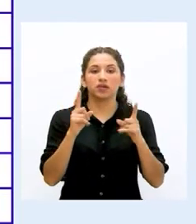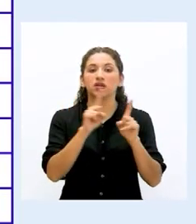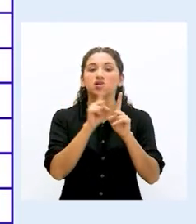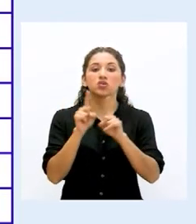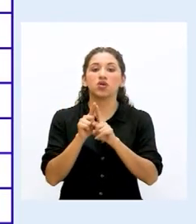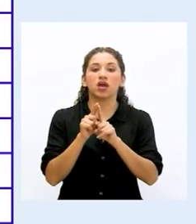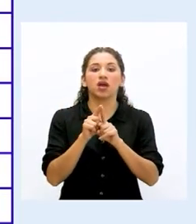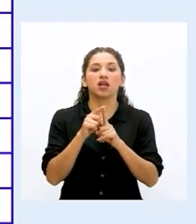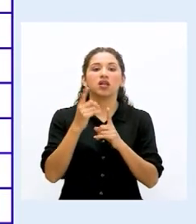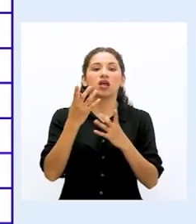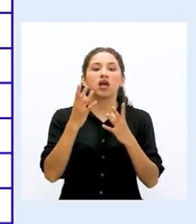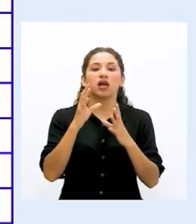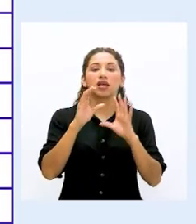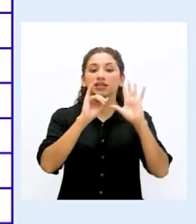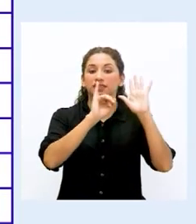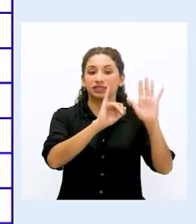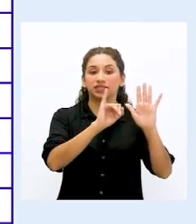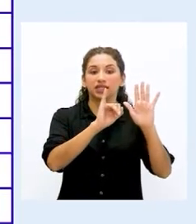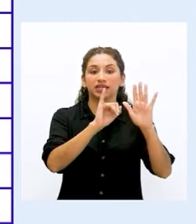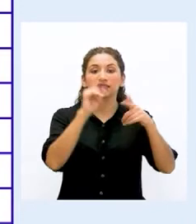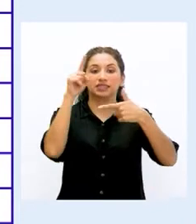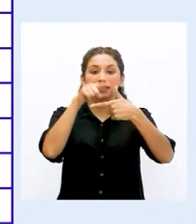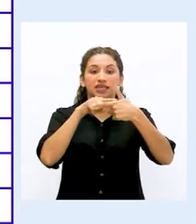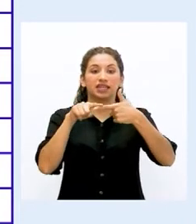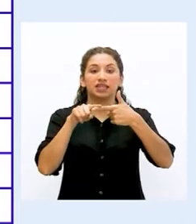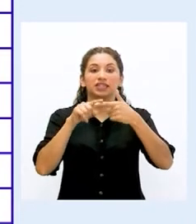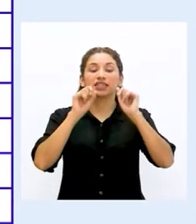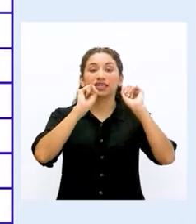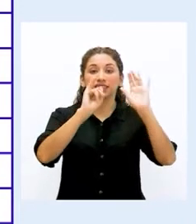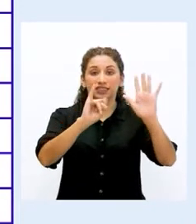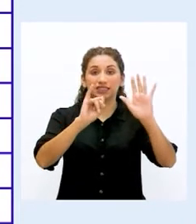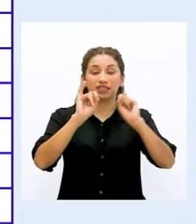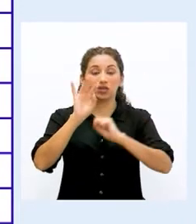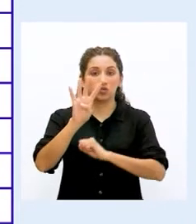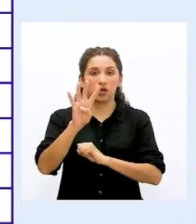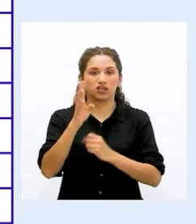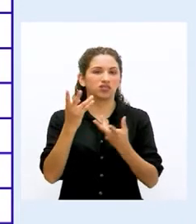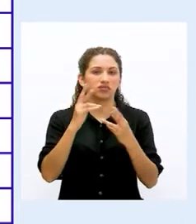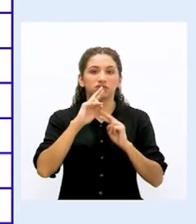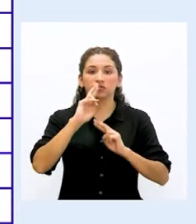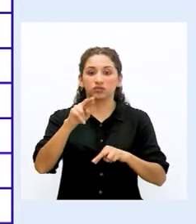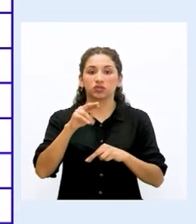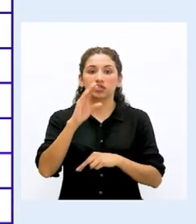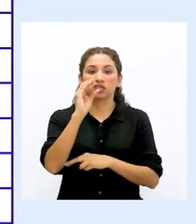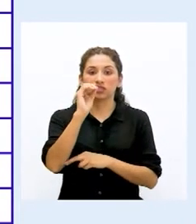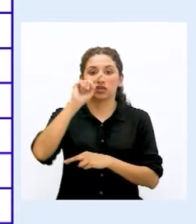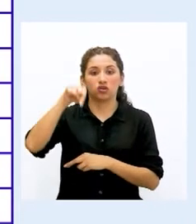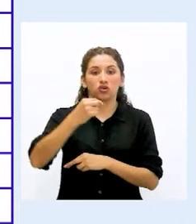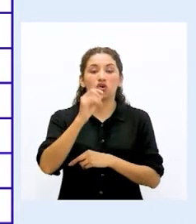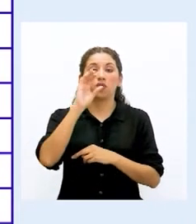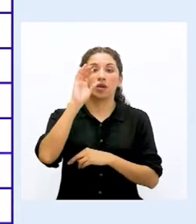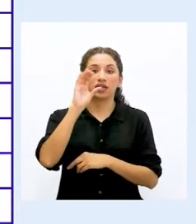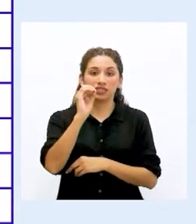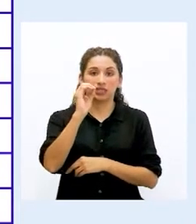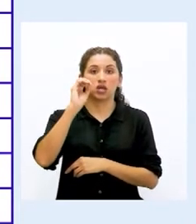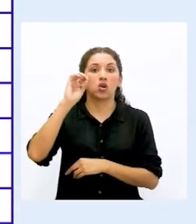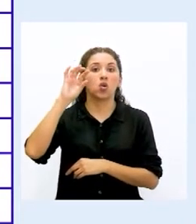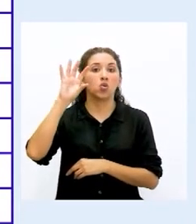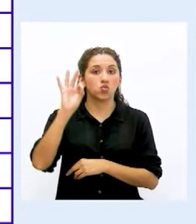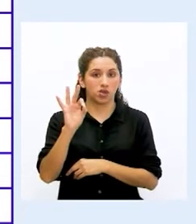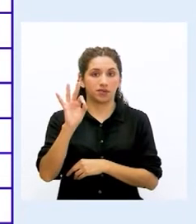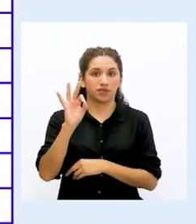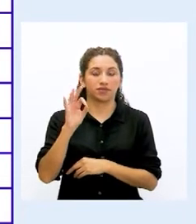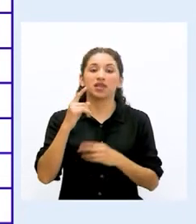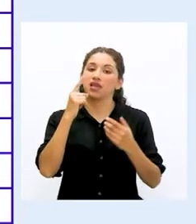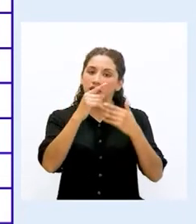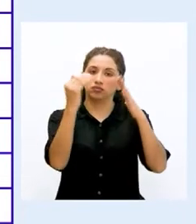relativa será igual a 6 entre 64, que resulta 0,09. Así